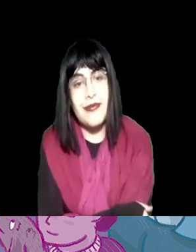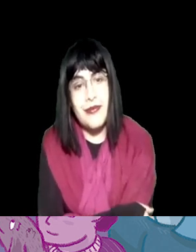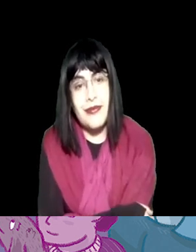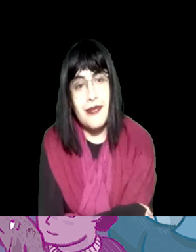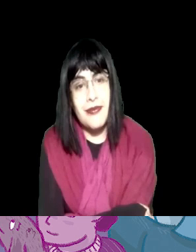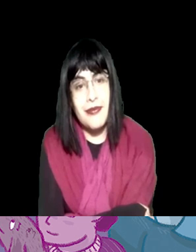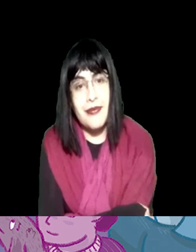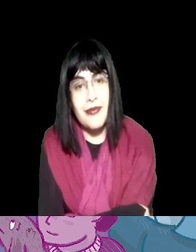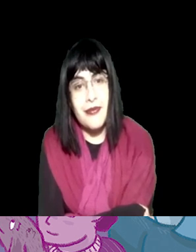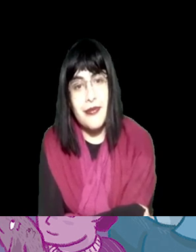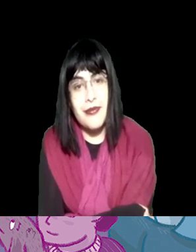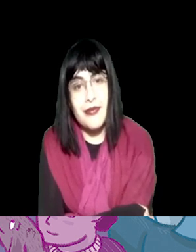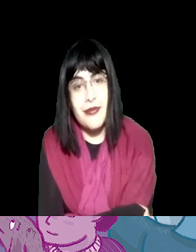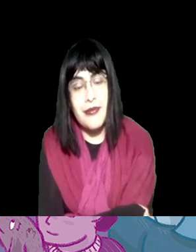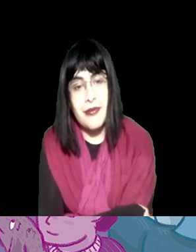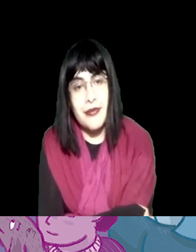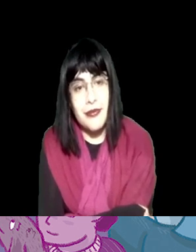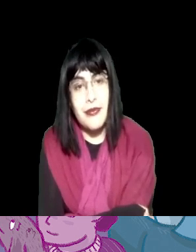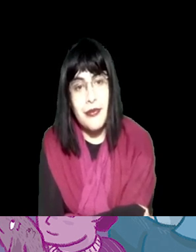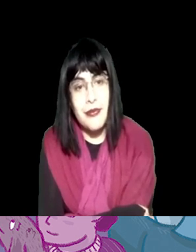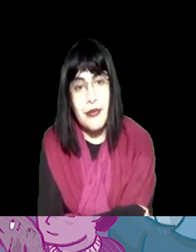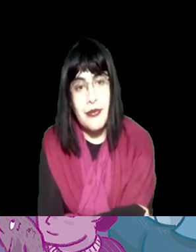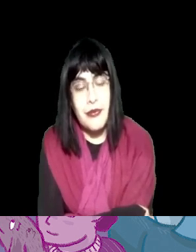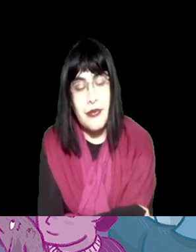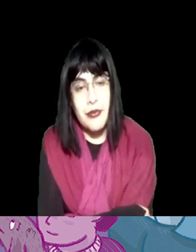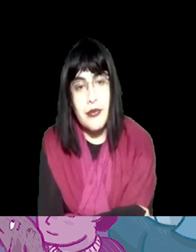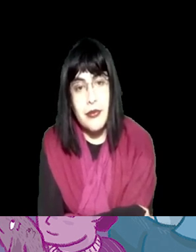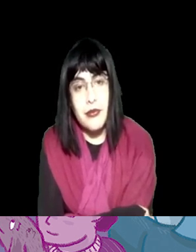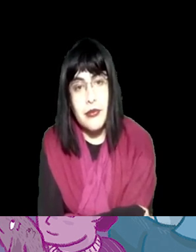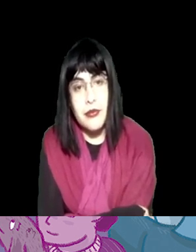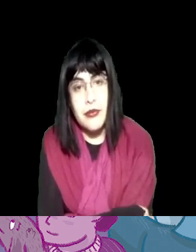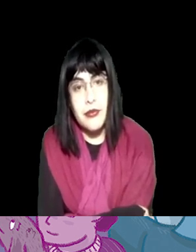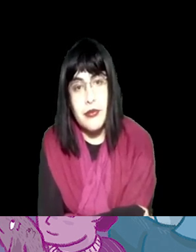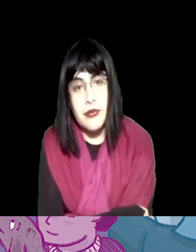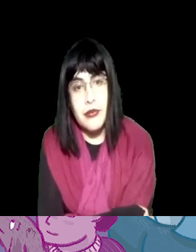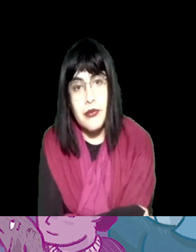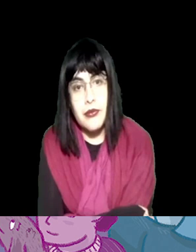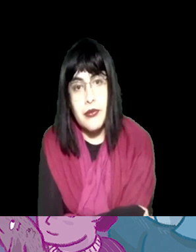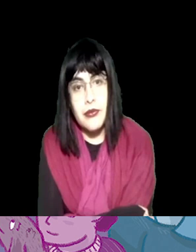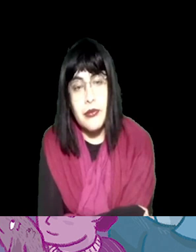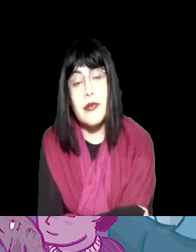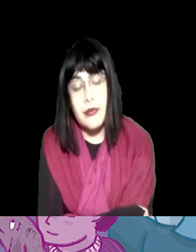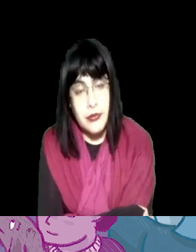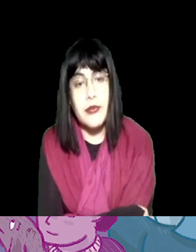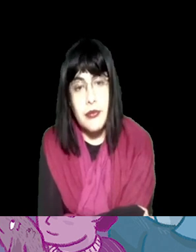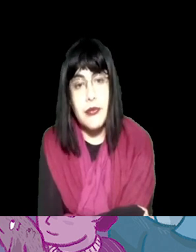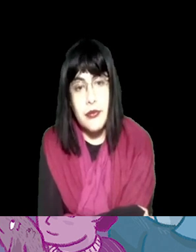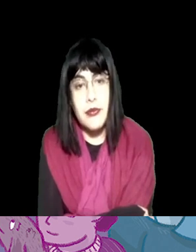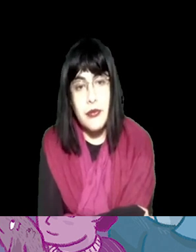somos personas y nos podemos retrasar quizás en responder un mensaje o un correo o algo. No es que no queramos, sino que a veces también nos pilla la